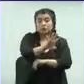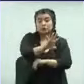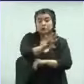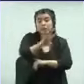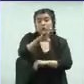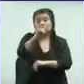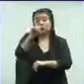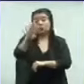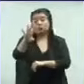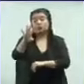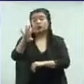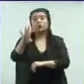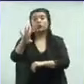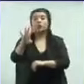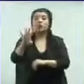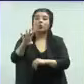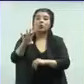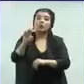404.444.025